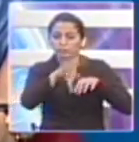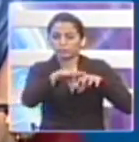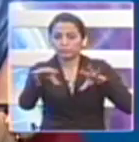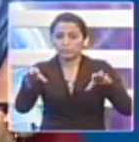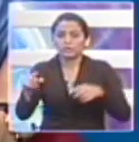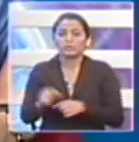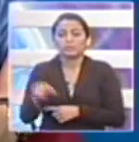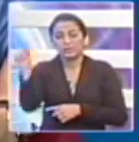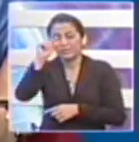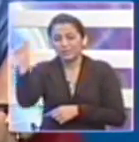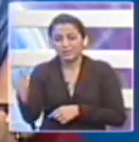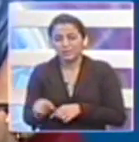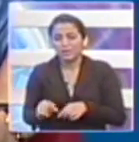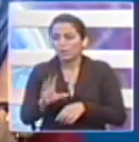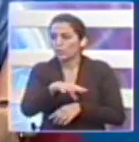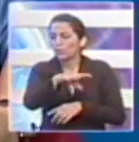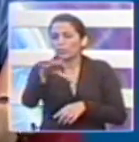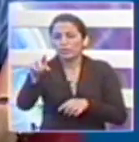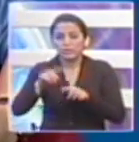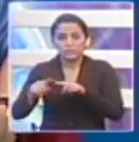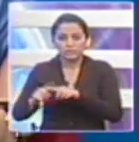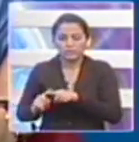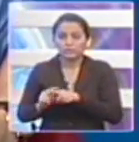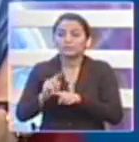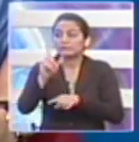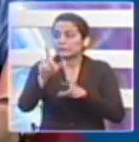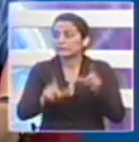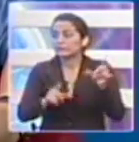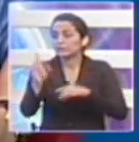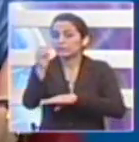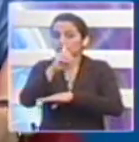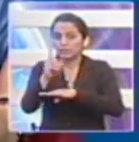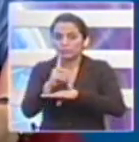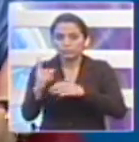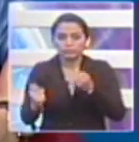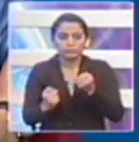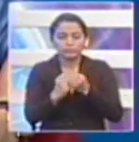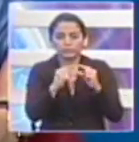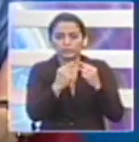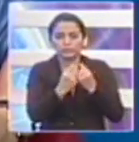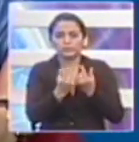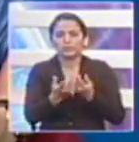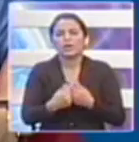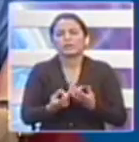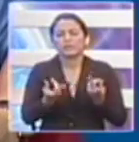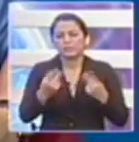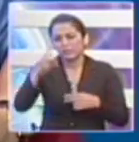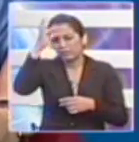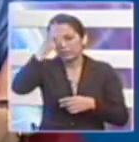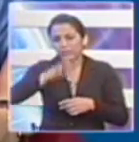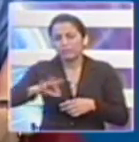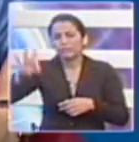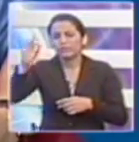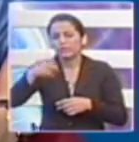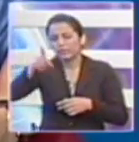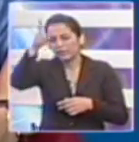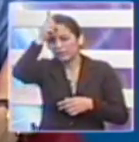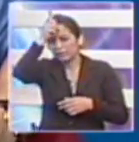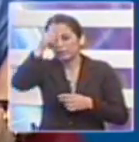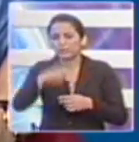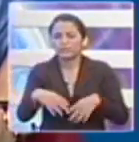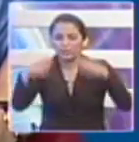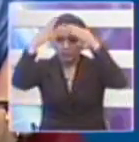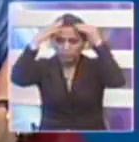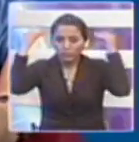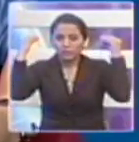por supuesto en los últimos 6 meses hemos continuado con Francia, Alemania, Holanda, Bélgica e Inglaterra, que ha